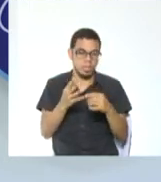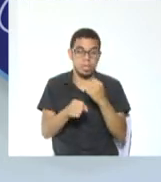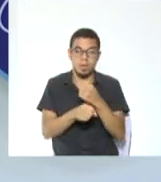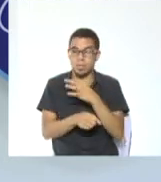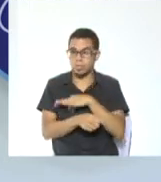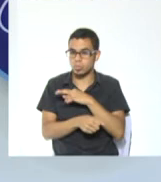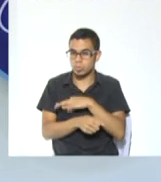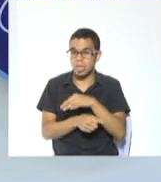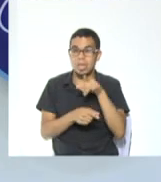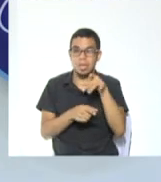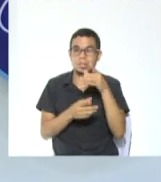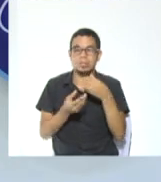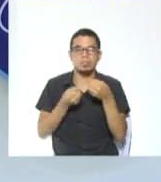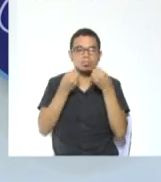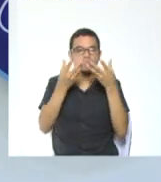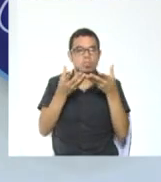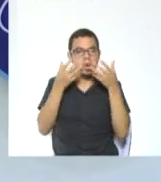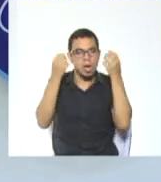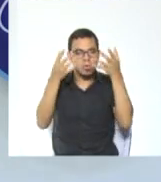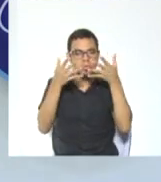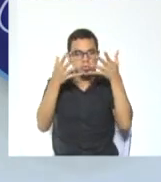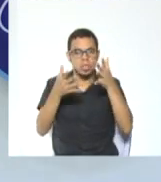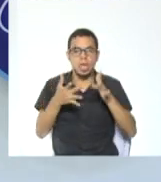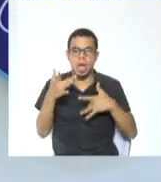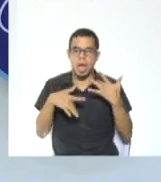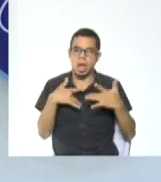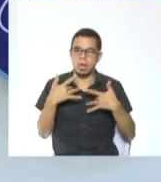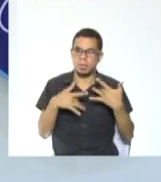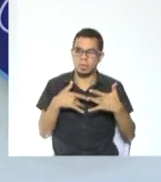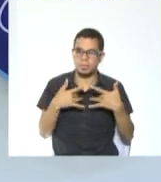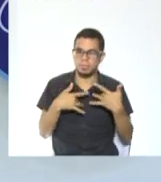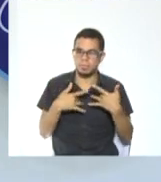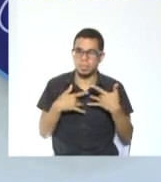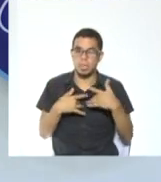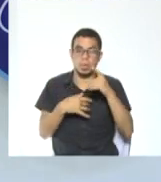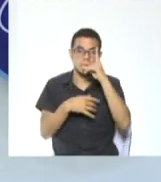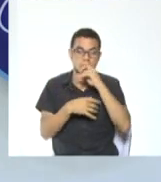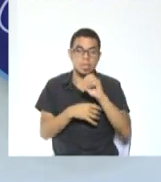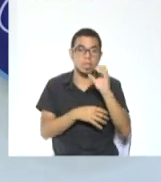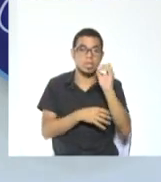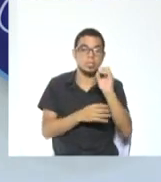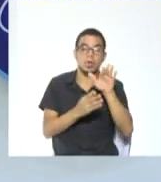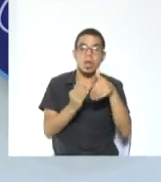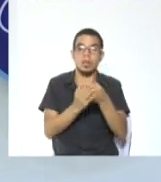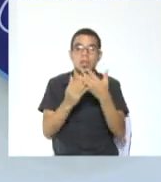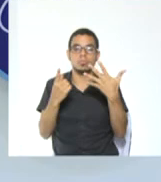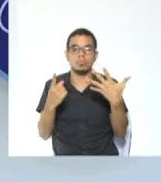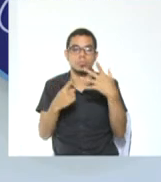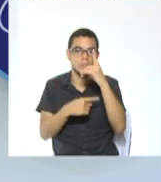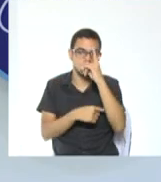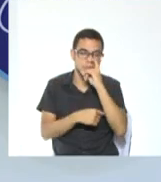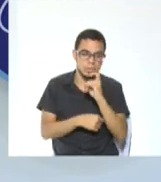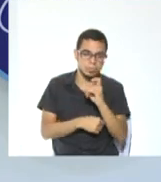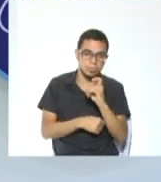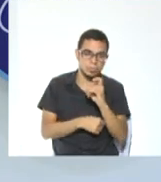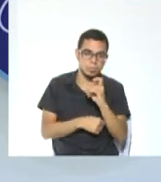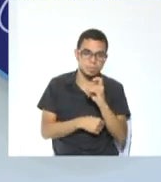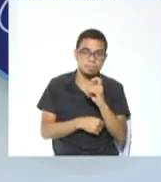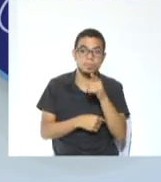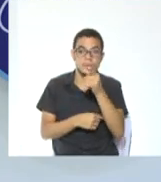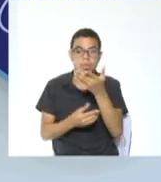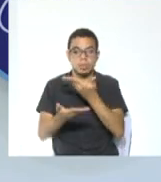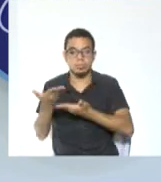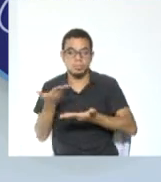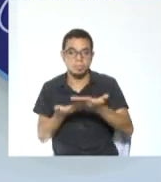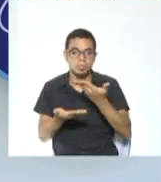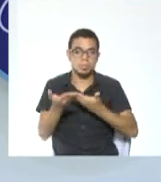que usted podrá realizar con su niño o su niña en edades comprendidas de 0 a 6 años, colaborando con esto